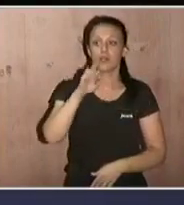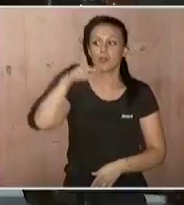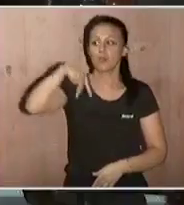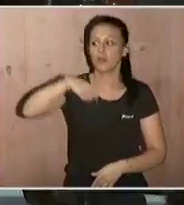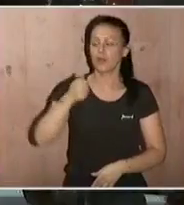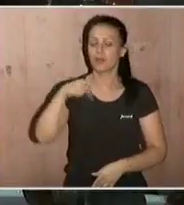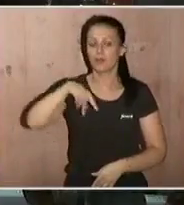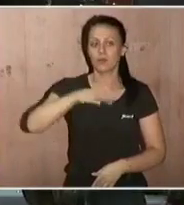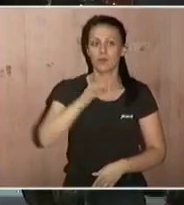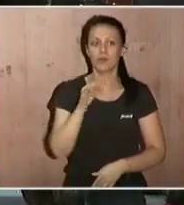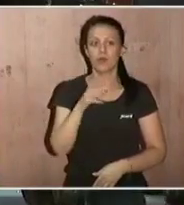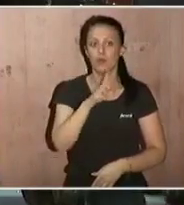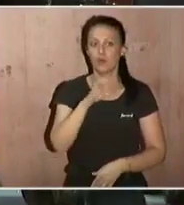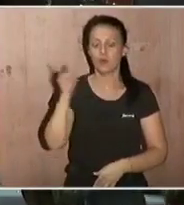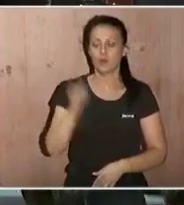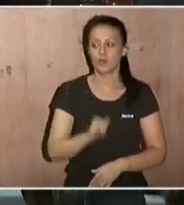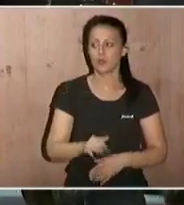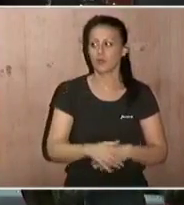Ramón.